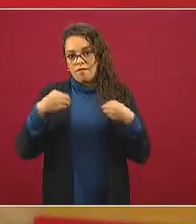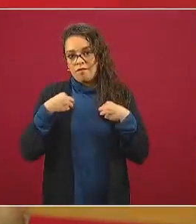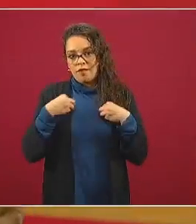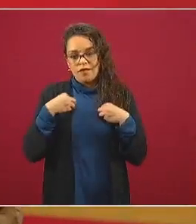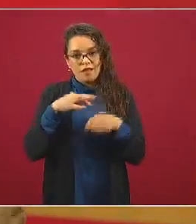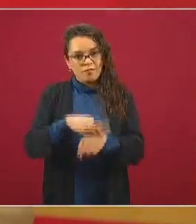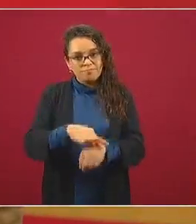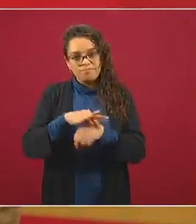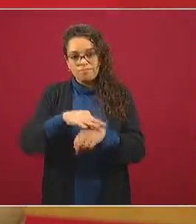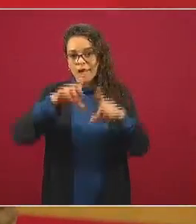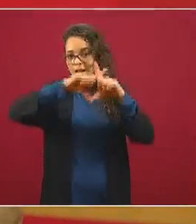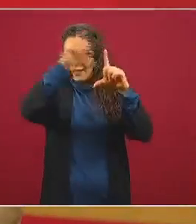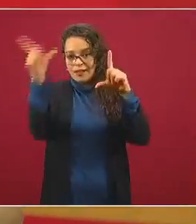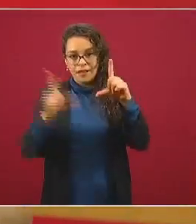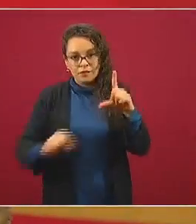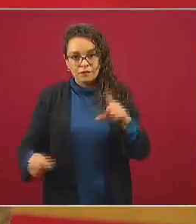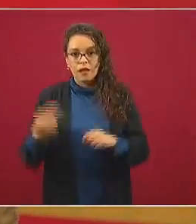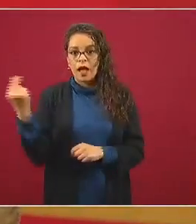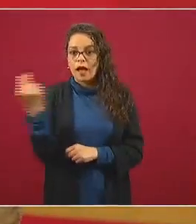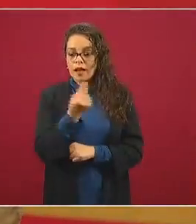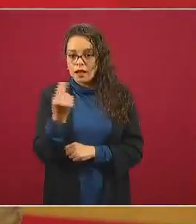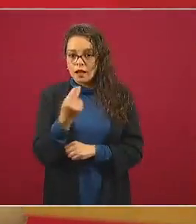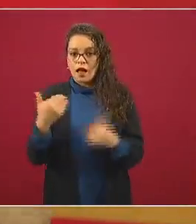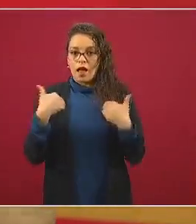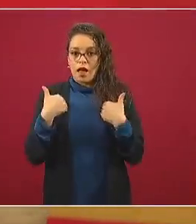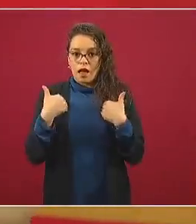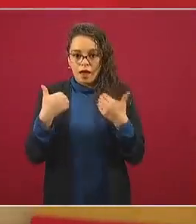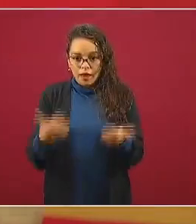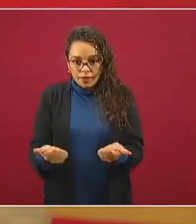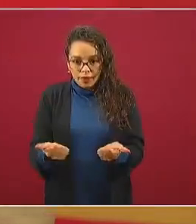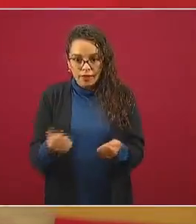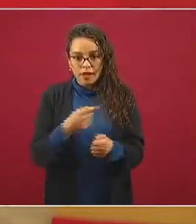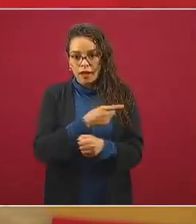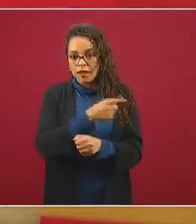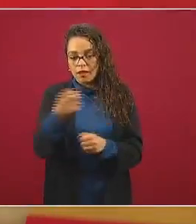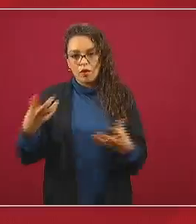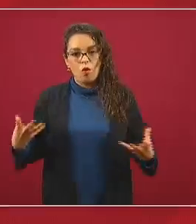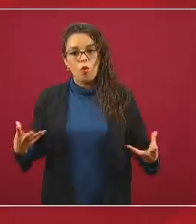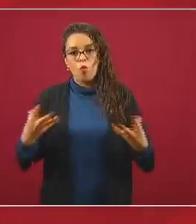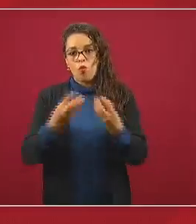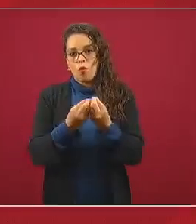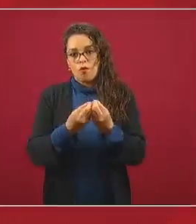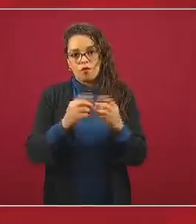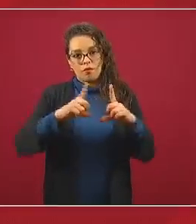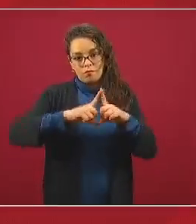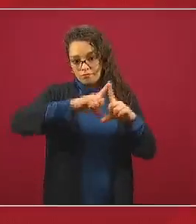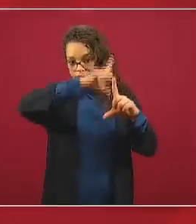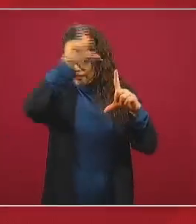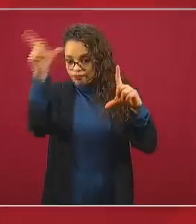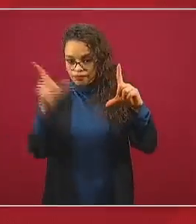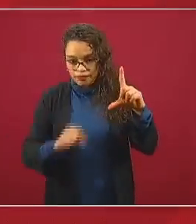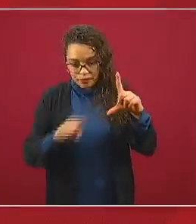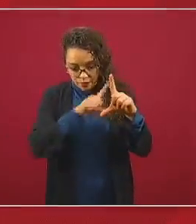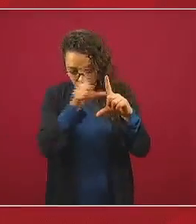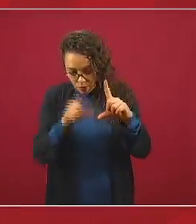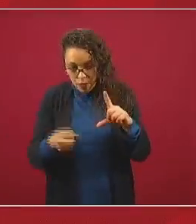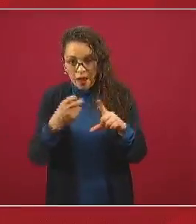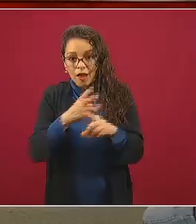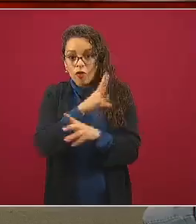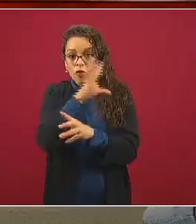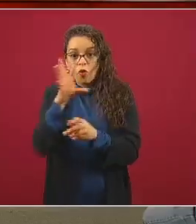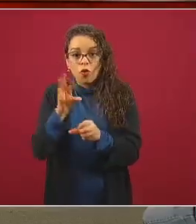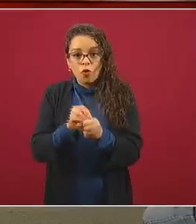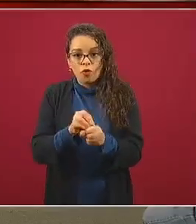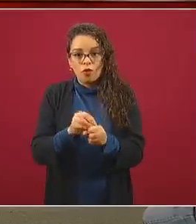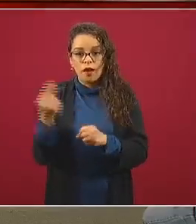que entendernos, involucrar a toda la nación, todo el Estado nacional, en elementos que ya se tienen